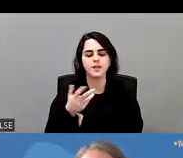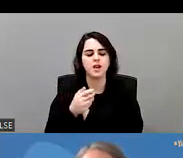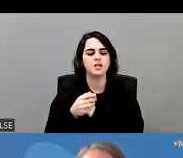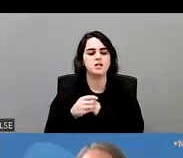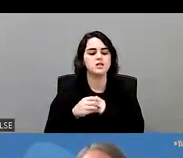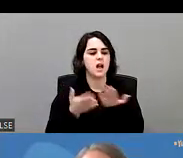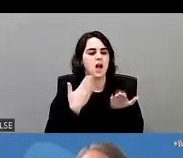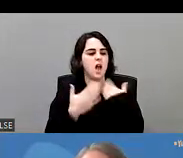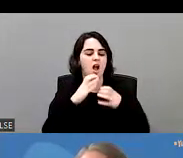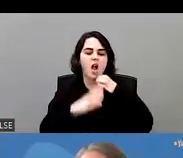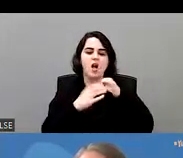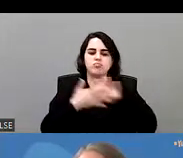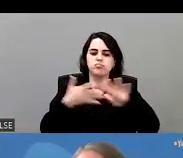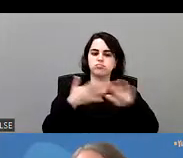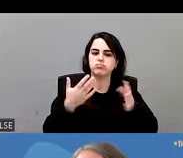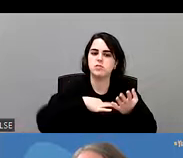ágil, de poder comunicarme de una forma